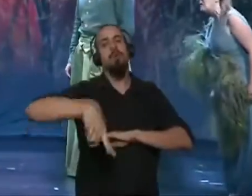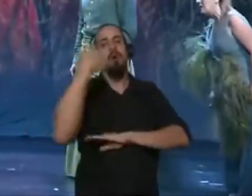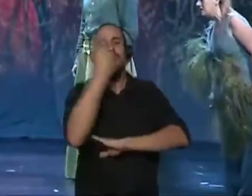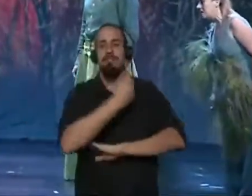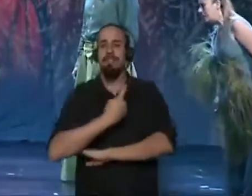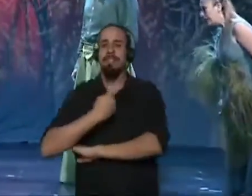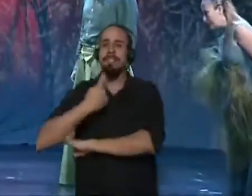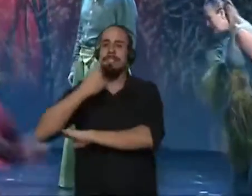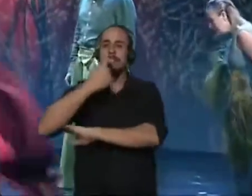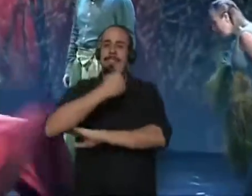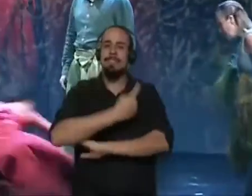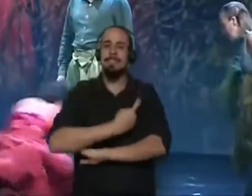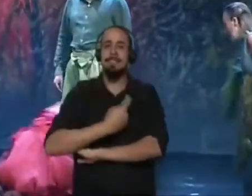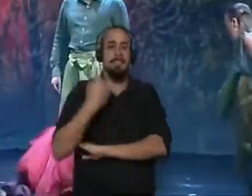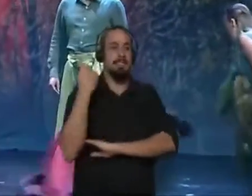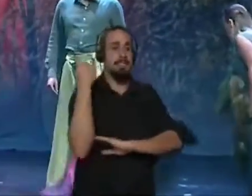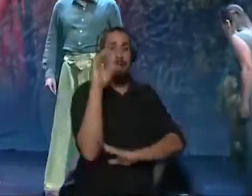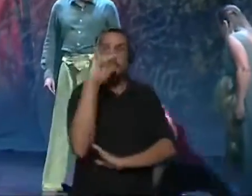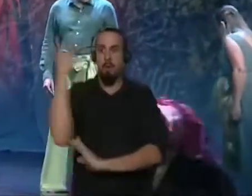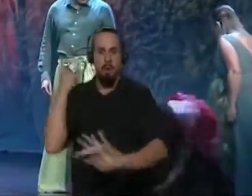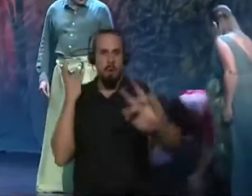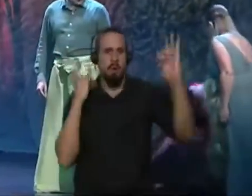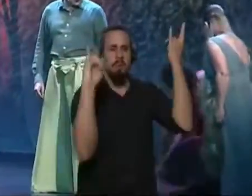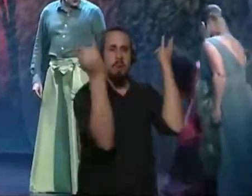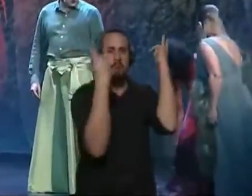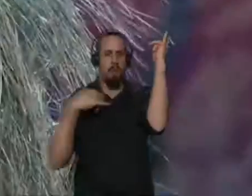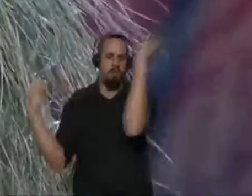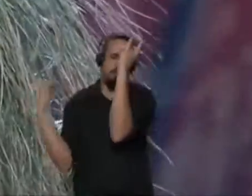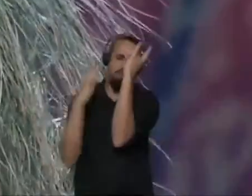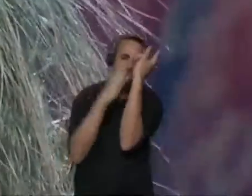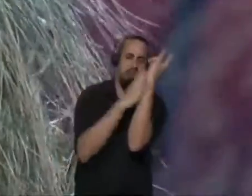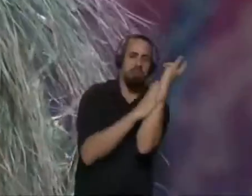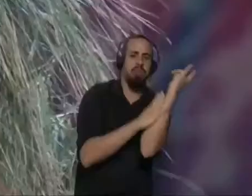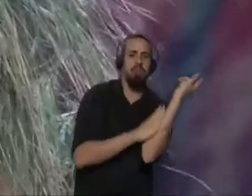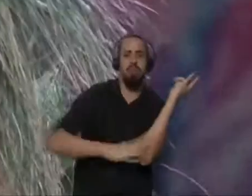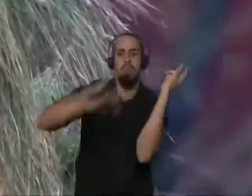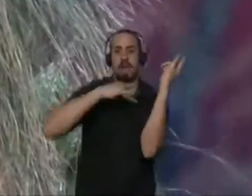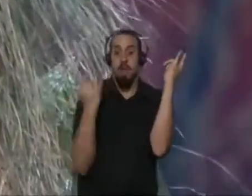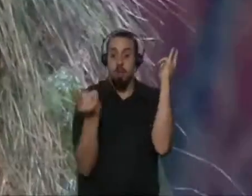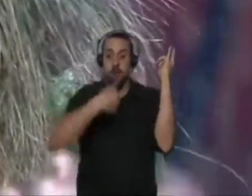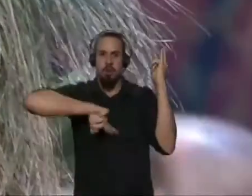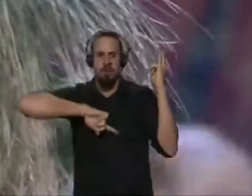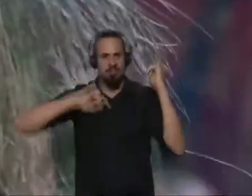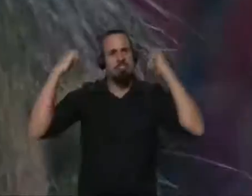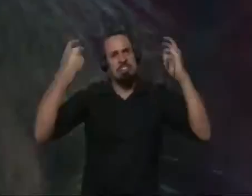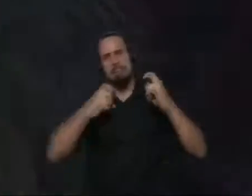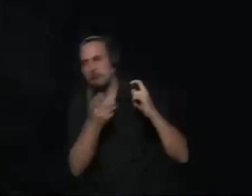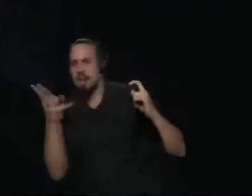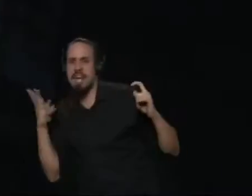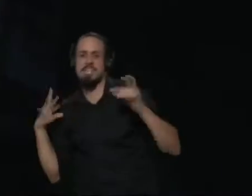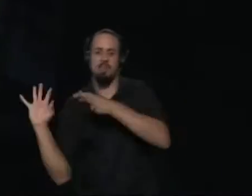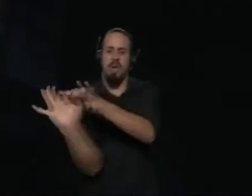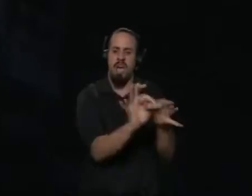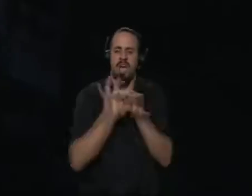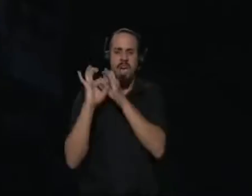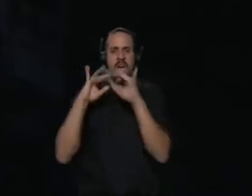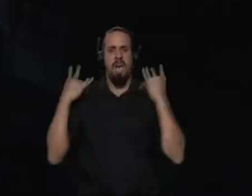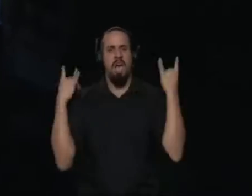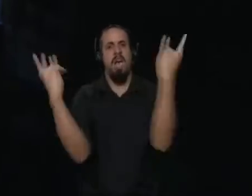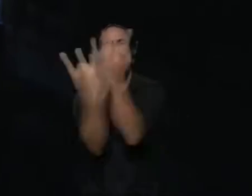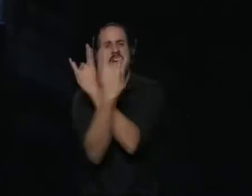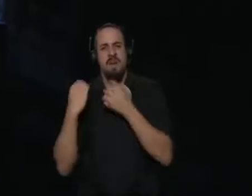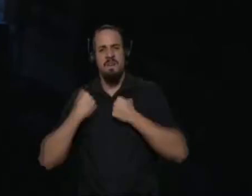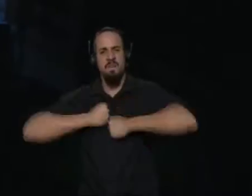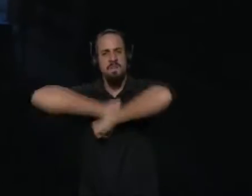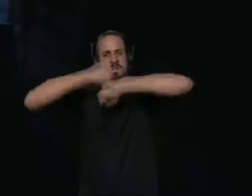meses. Muchos de los nuestros se ahogaron en esa tristeza. Los demás nos dimos las ramas y apretamos las raíces todo lo que pudimos. Nos